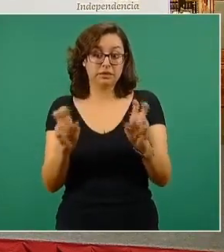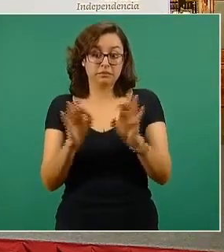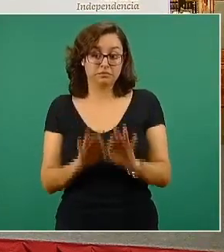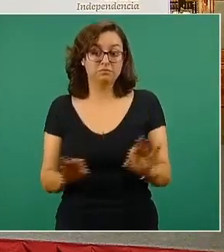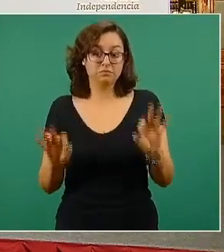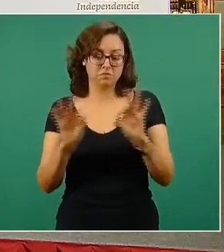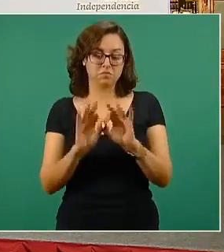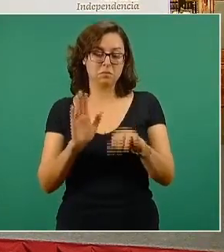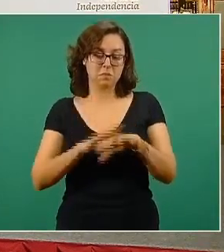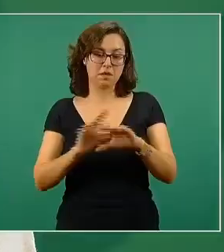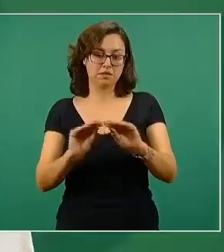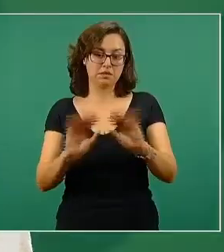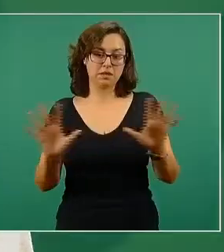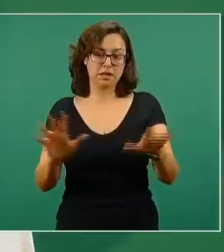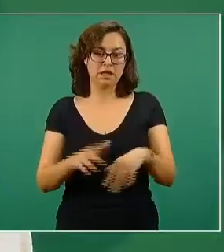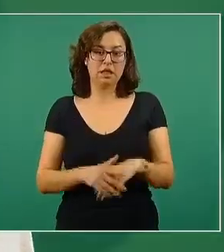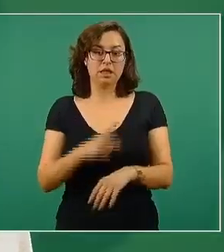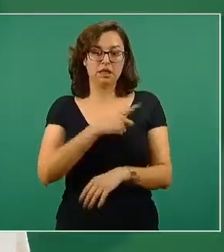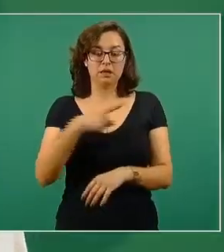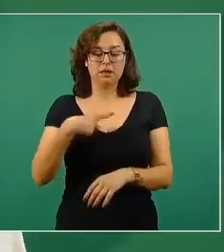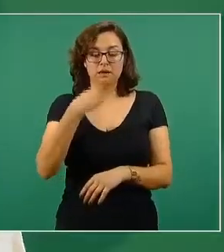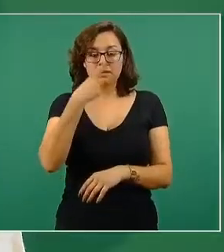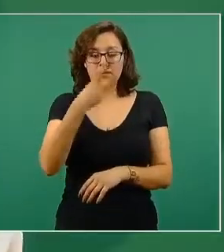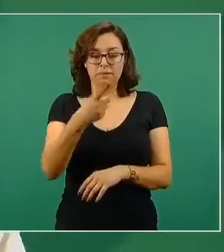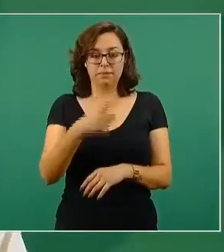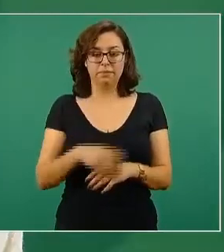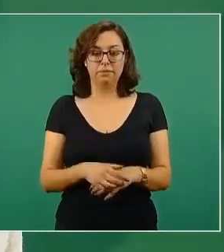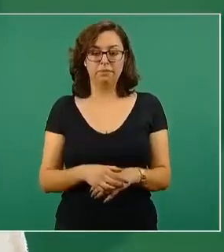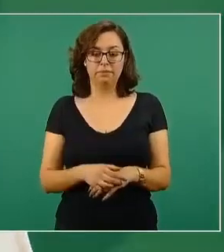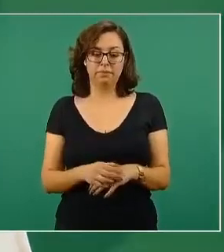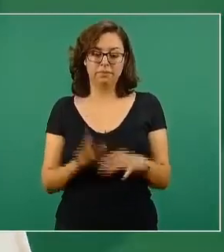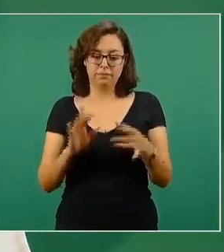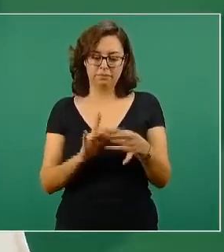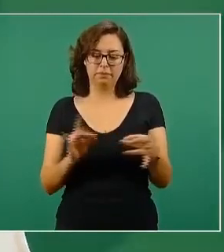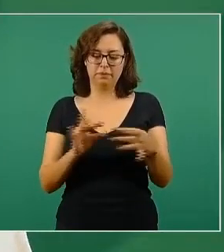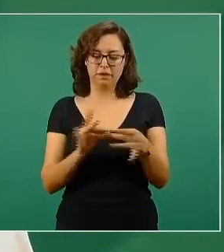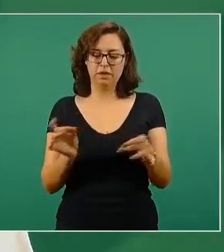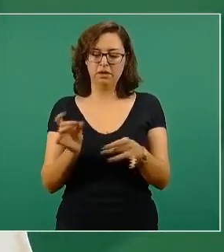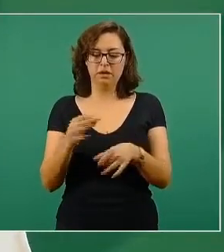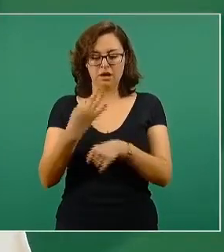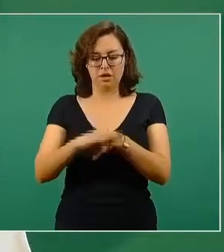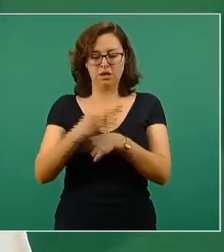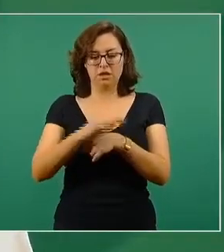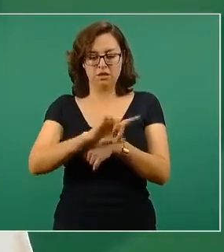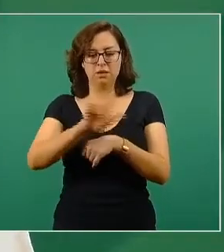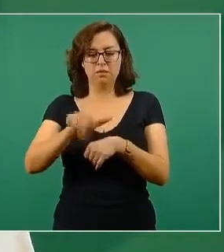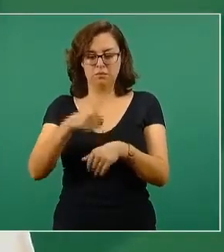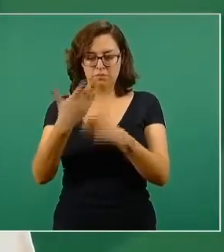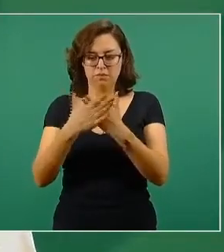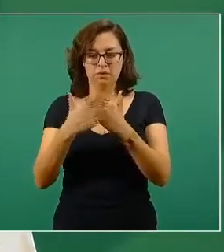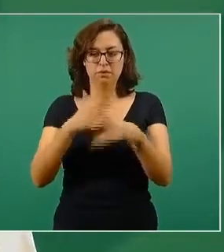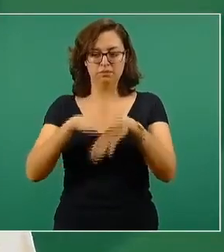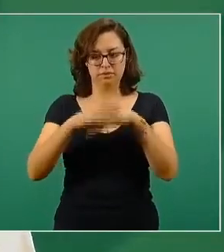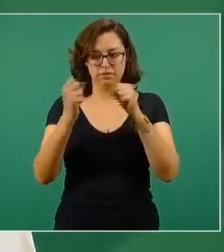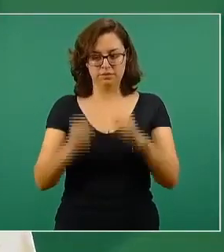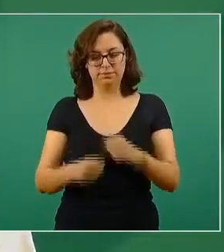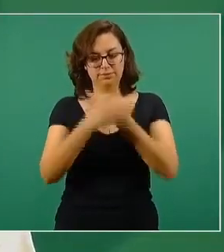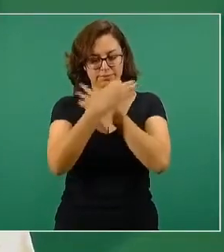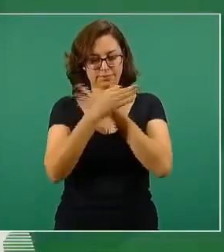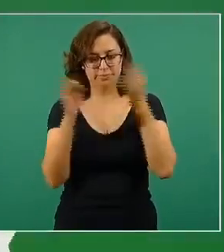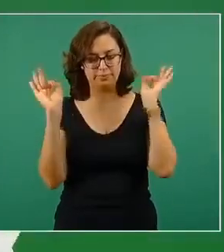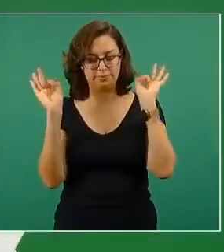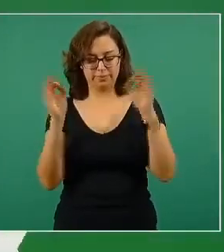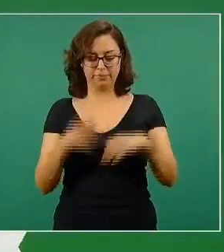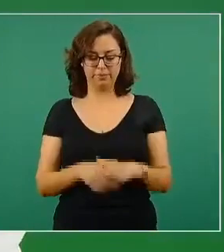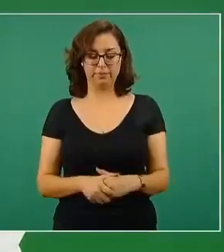aclararlo. Comento anticipadamente algunas cosas. Cuando ya tengamos una resolución lo haremos del conocimiento de todos y